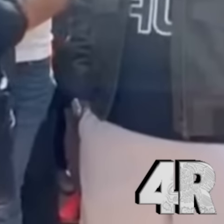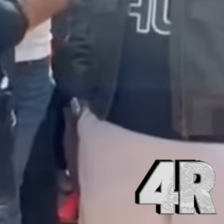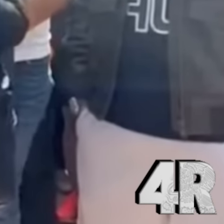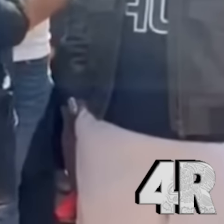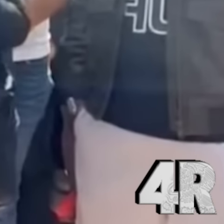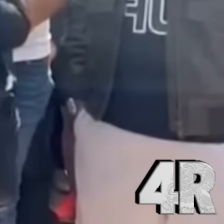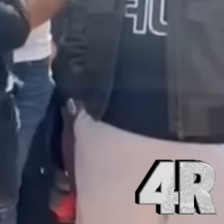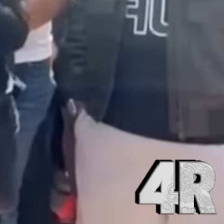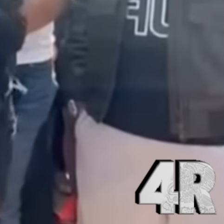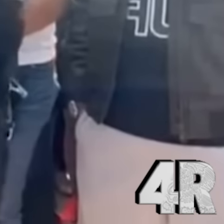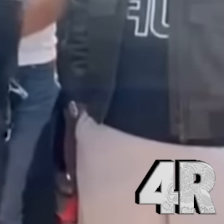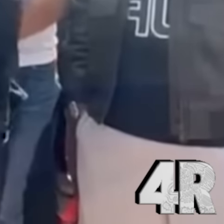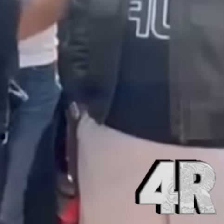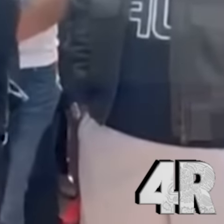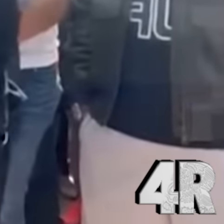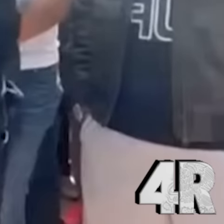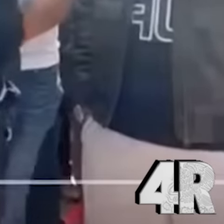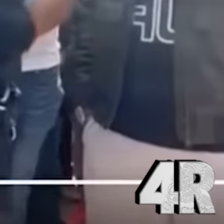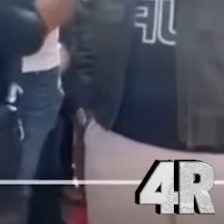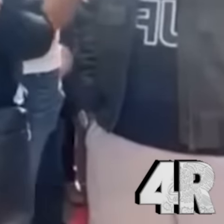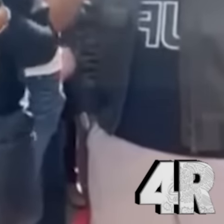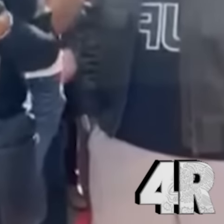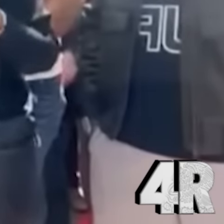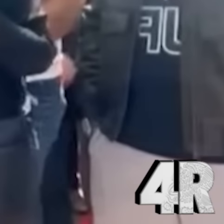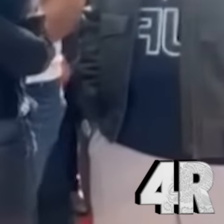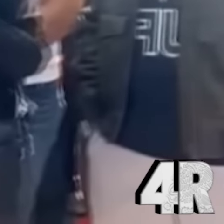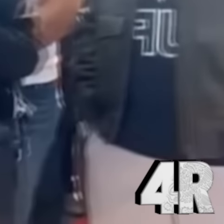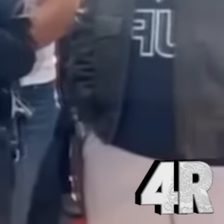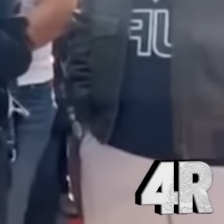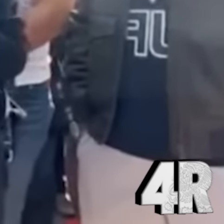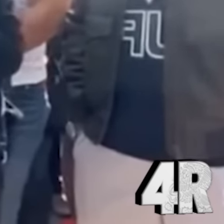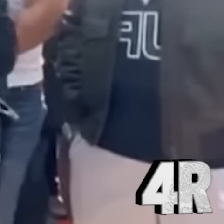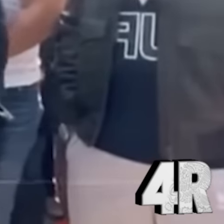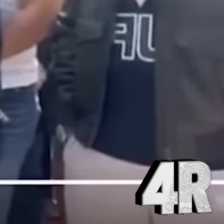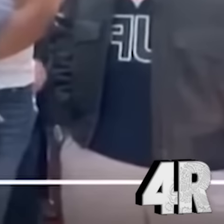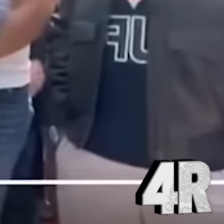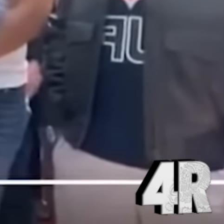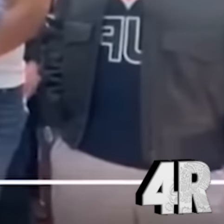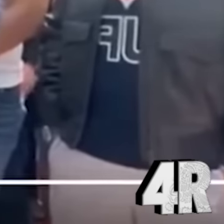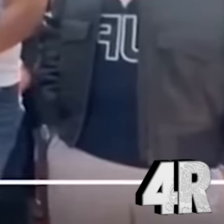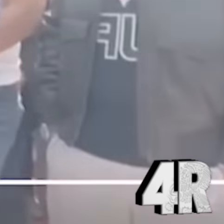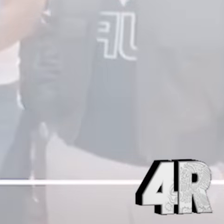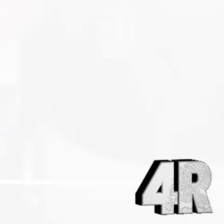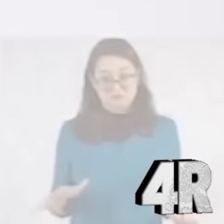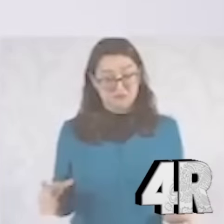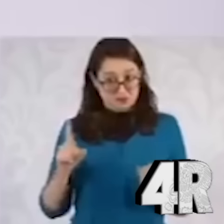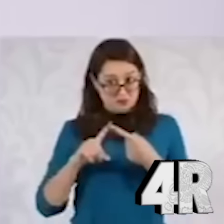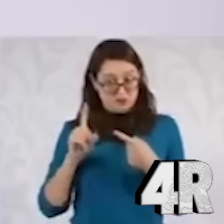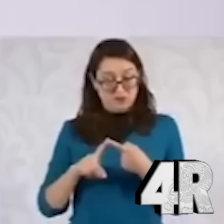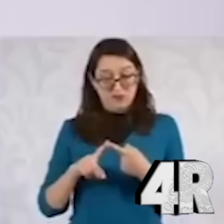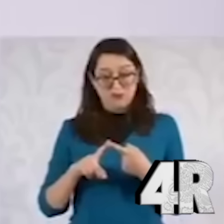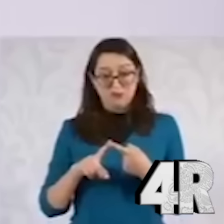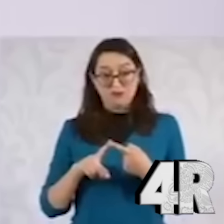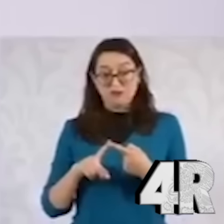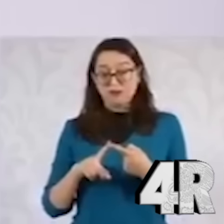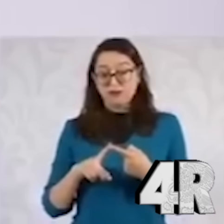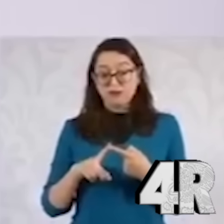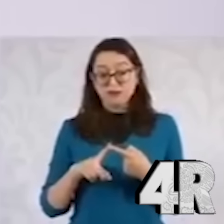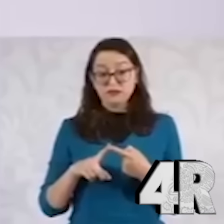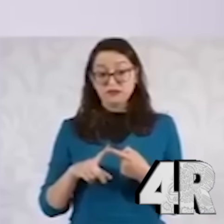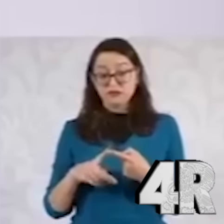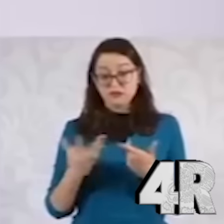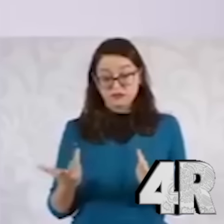juego de feria barata, les destruyeron la vida. ¡Les destruyeron sus anhelos! Y pues sí, ciudadanos,